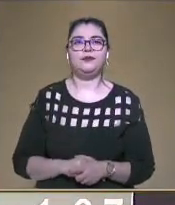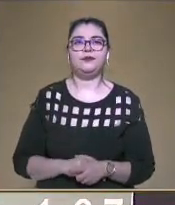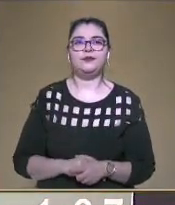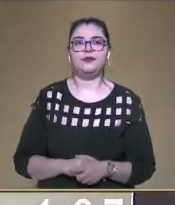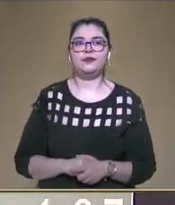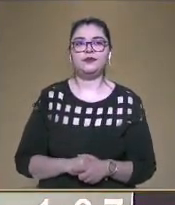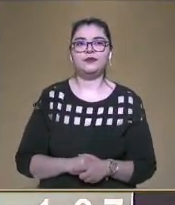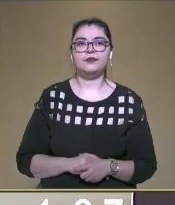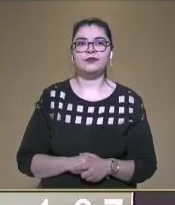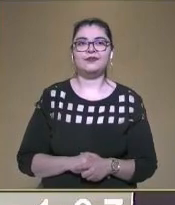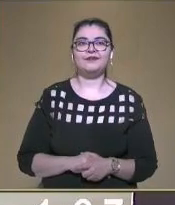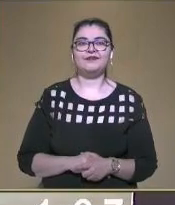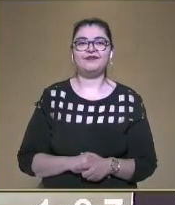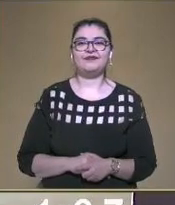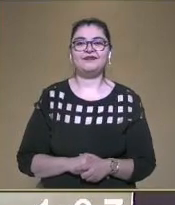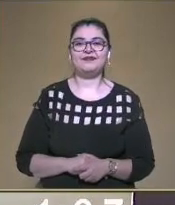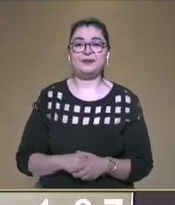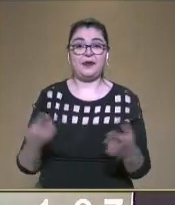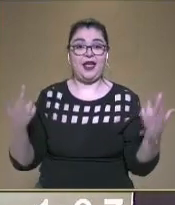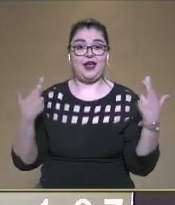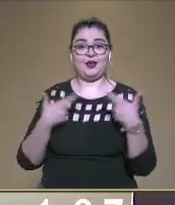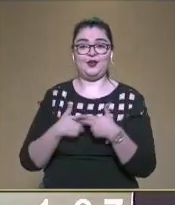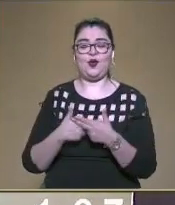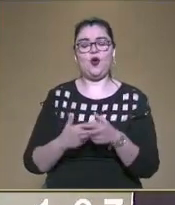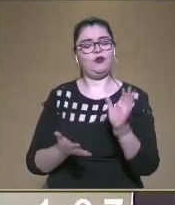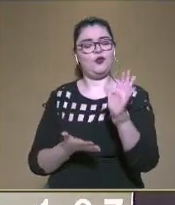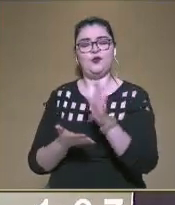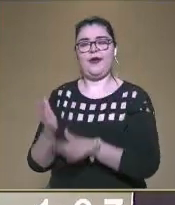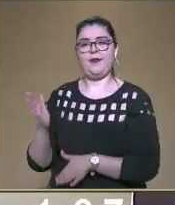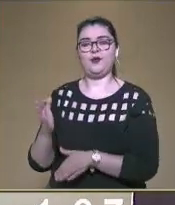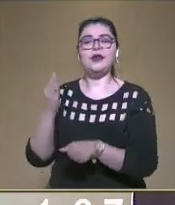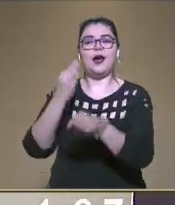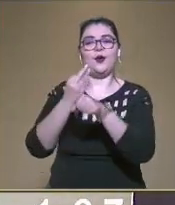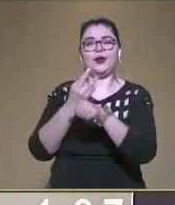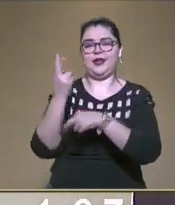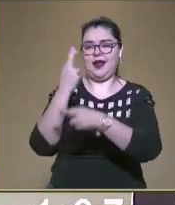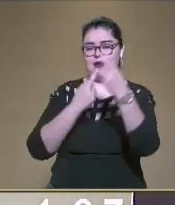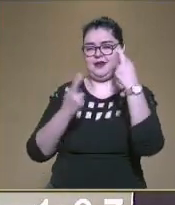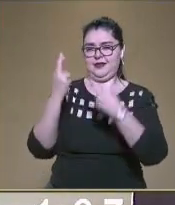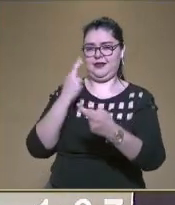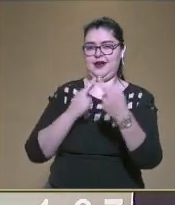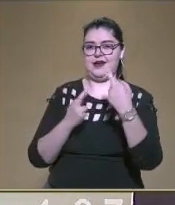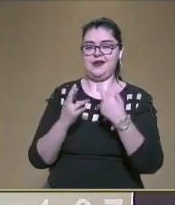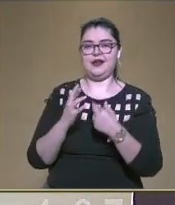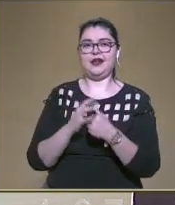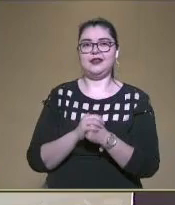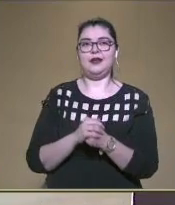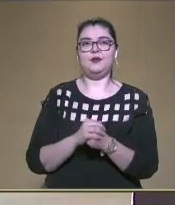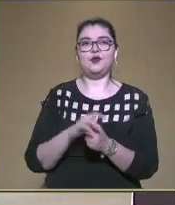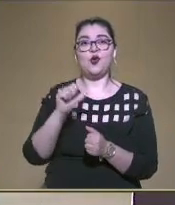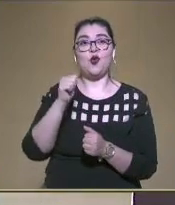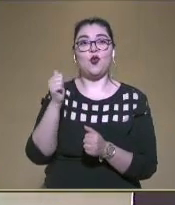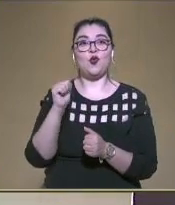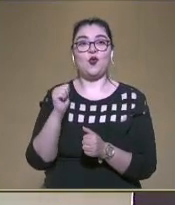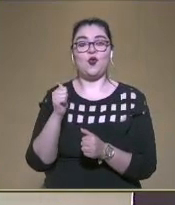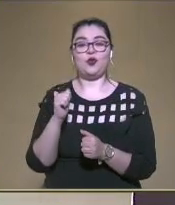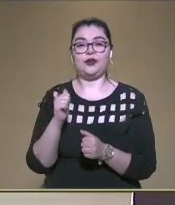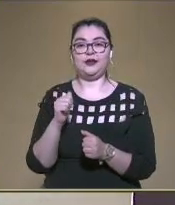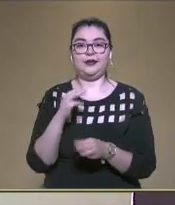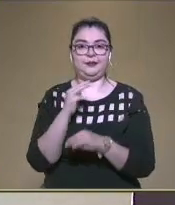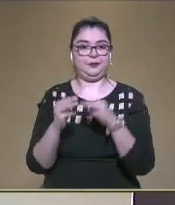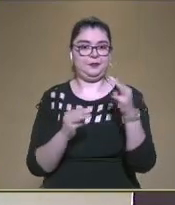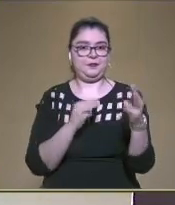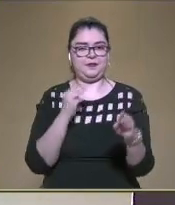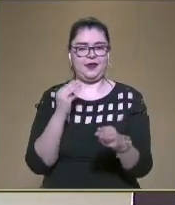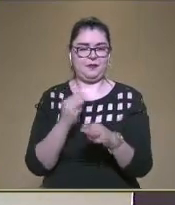sí. Maestro Ricky, nos vamos a un corte, ¿cómo ve, maestro? Sí. Y ahorita terminamos este ejercicio de matemáticas que se relaciona con el